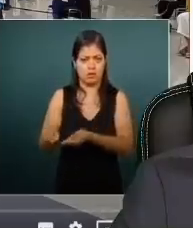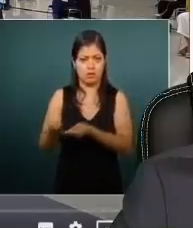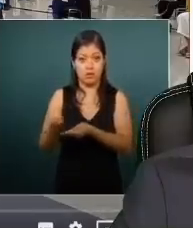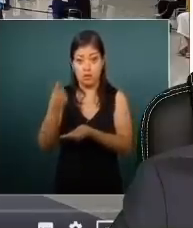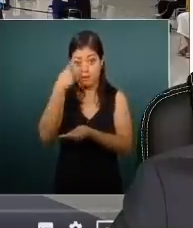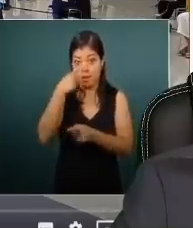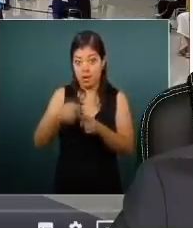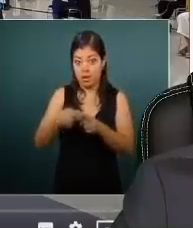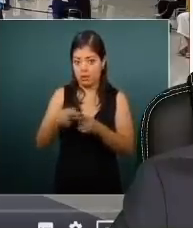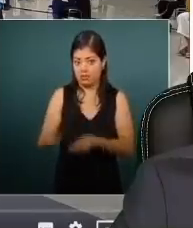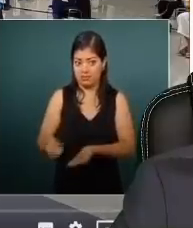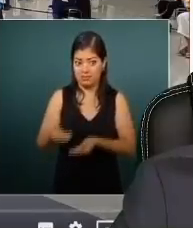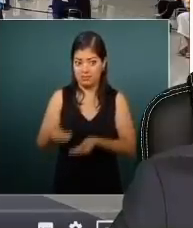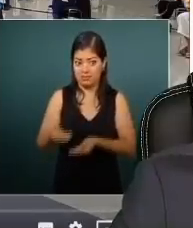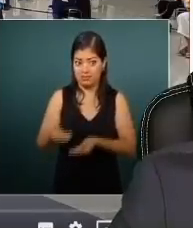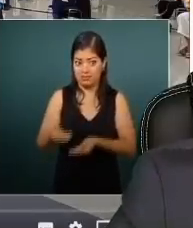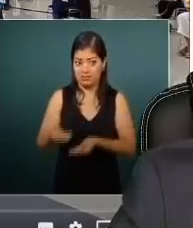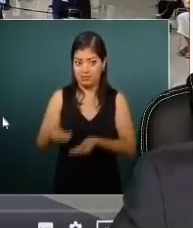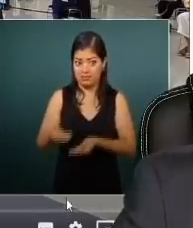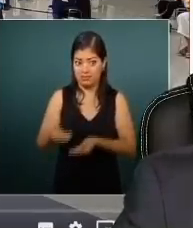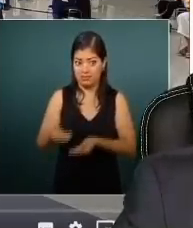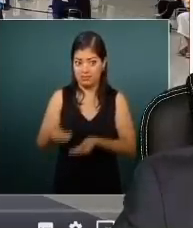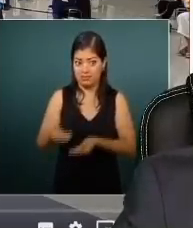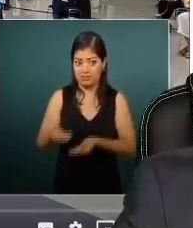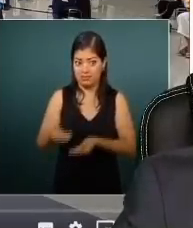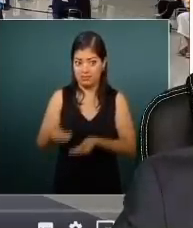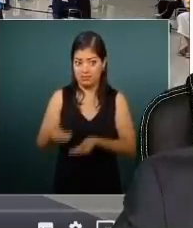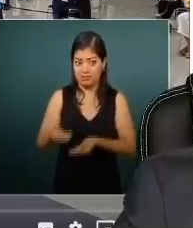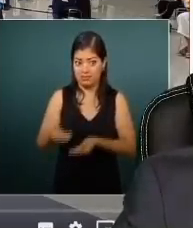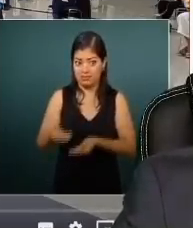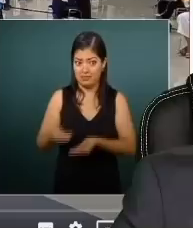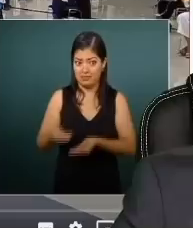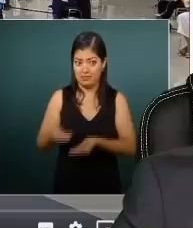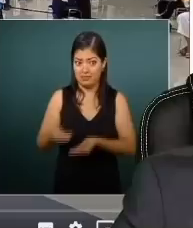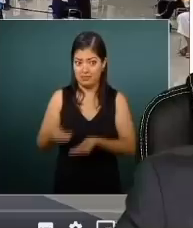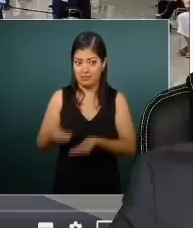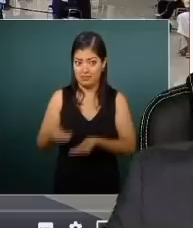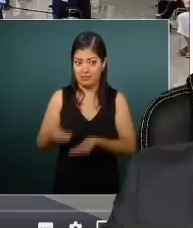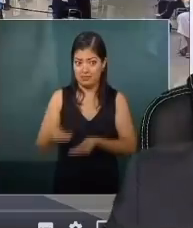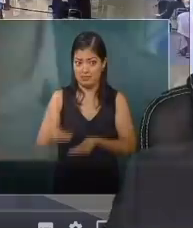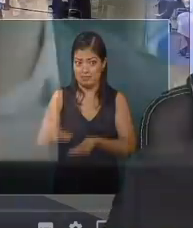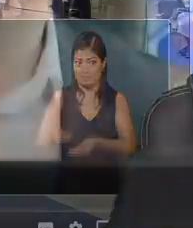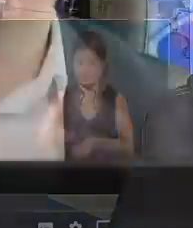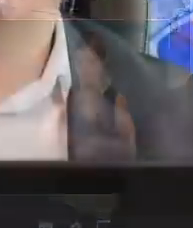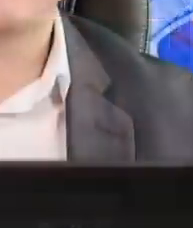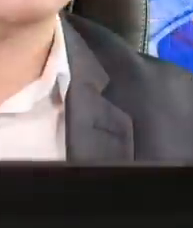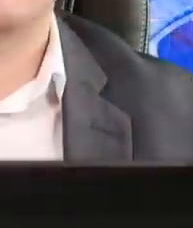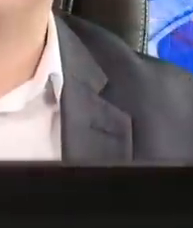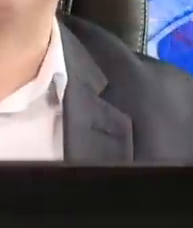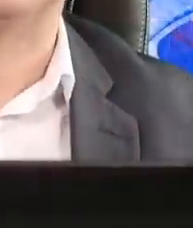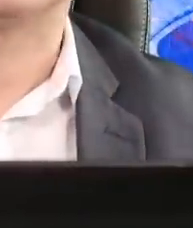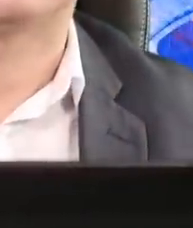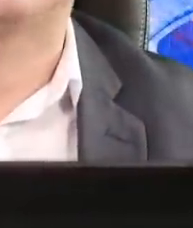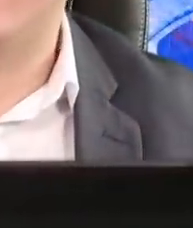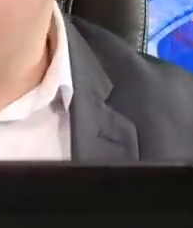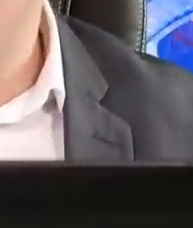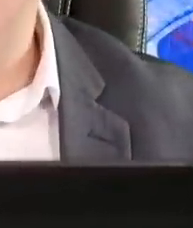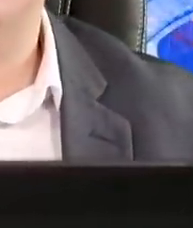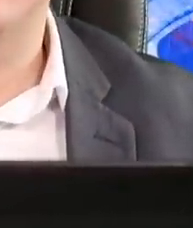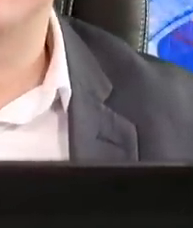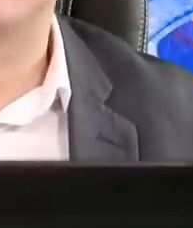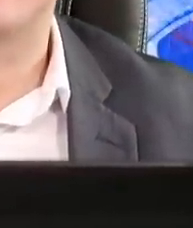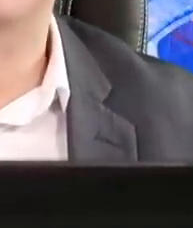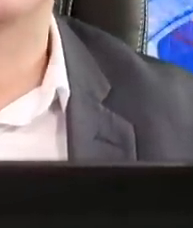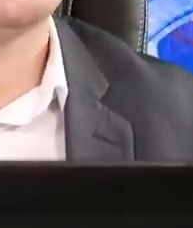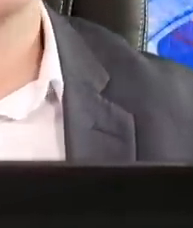y ahí la risita nerviosa ahí el señor sabiendo que estaba más que atorado